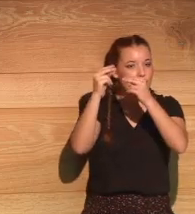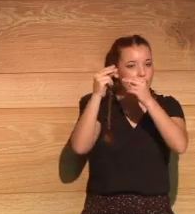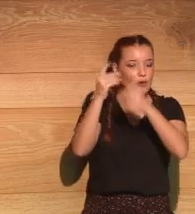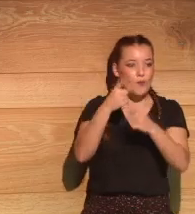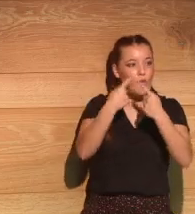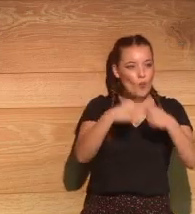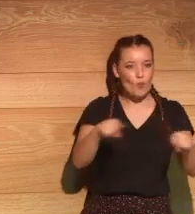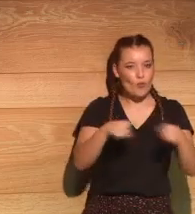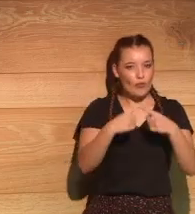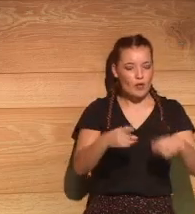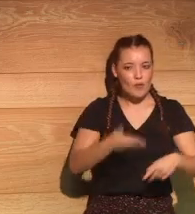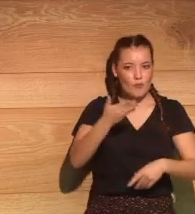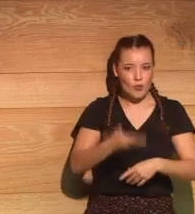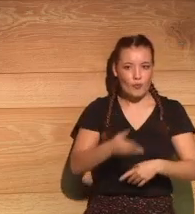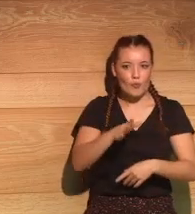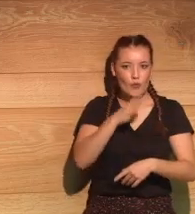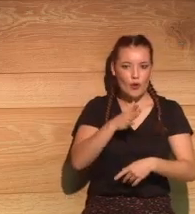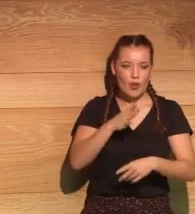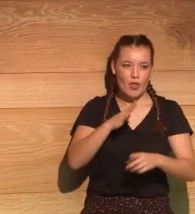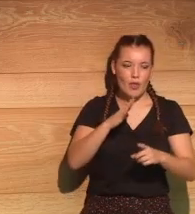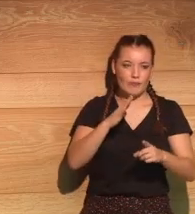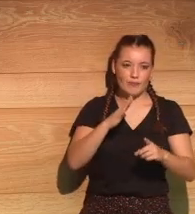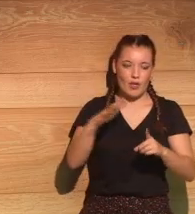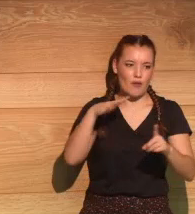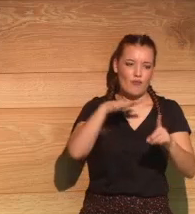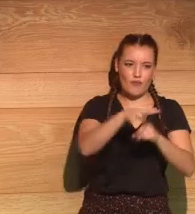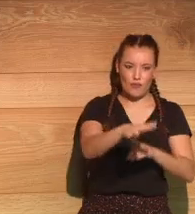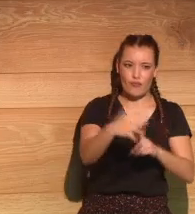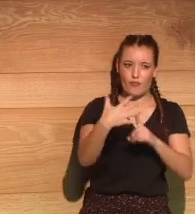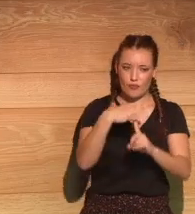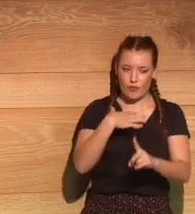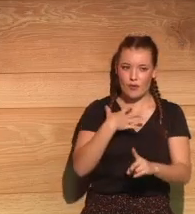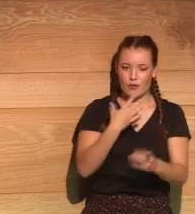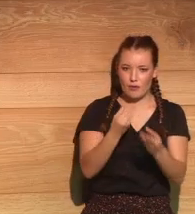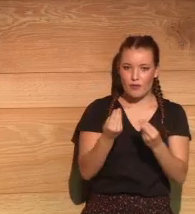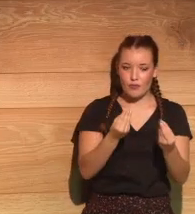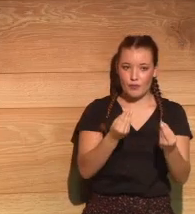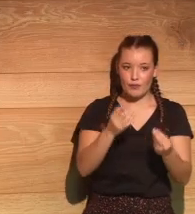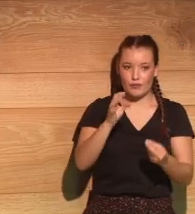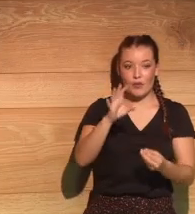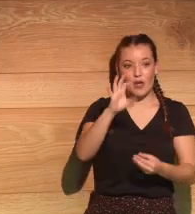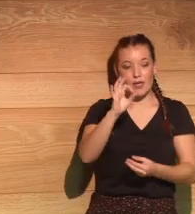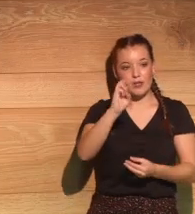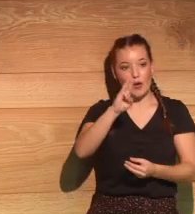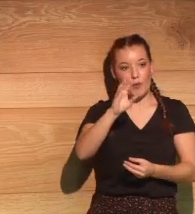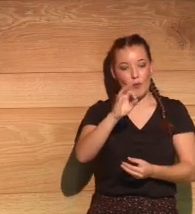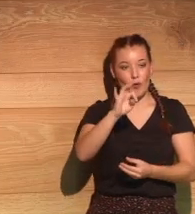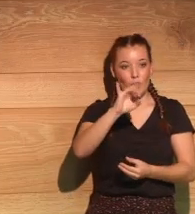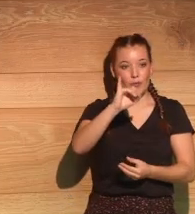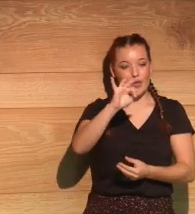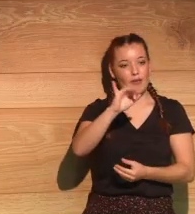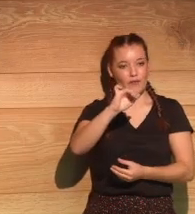la música es muy importante porque tiene un impacto emocional muy fuerte, formador, y Spotify lo que tiene son unos mecanismos